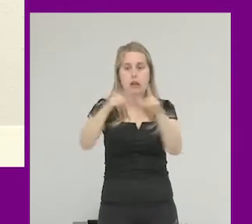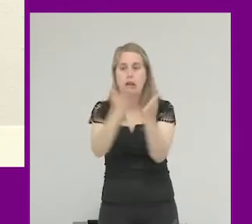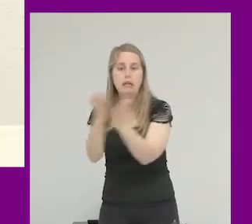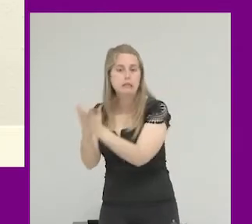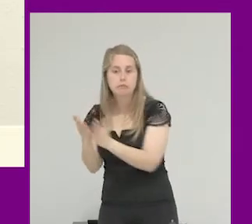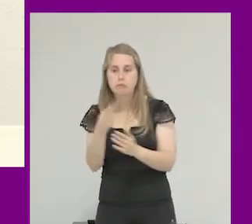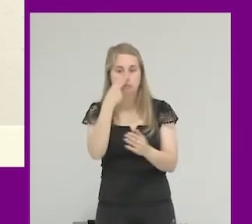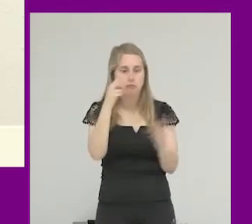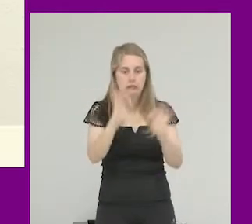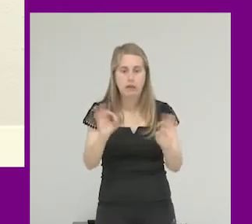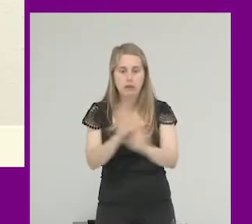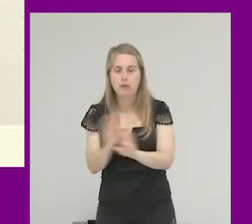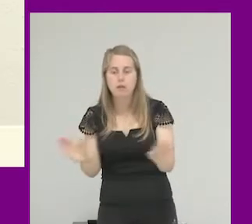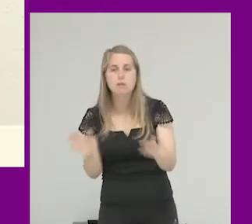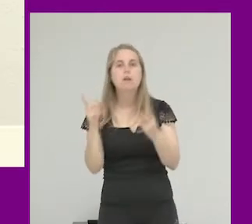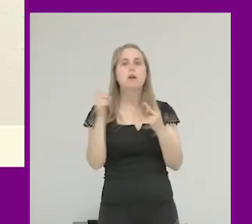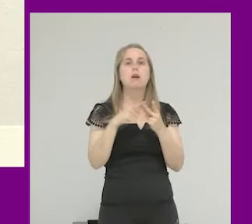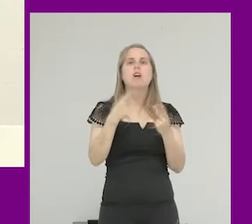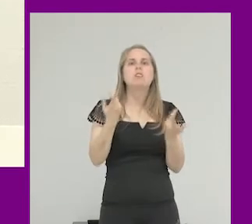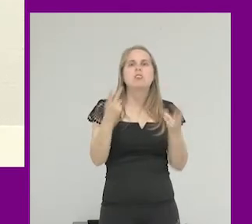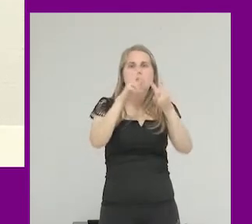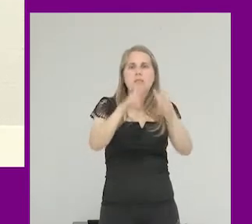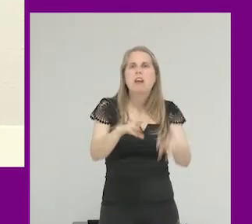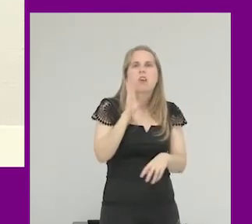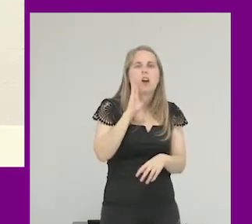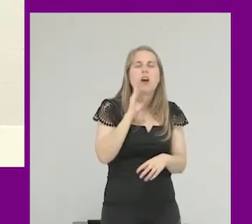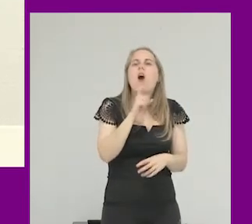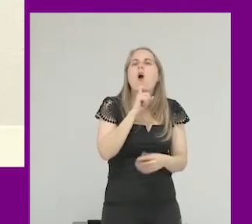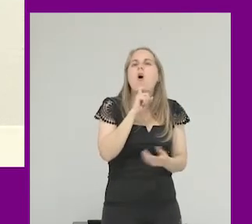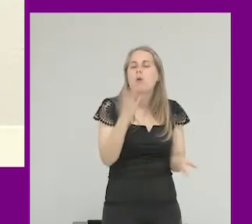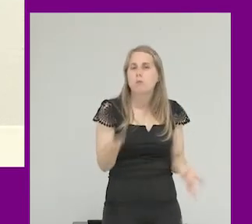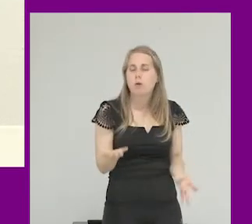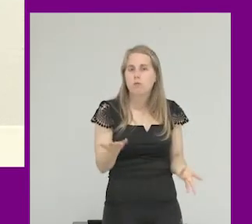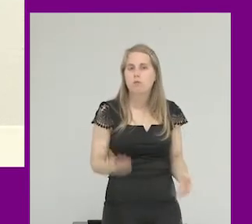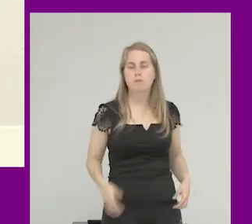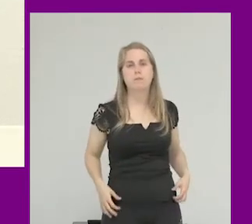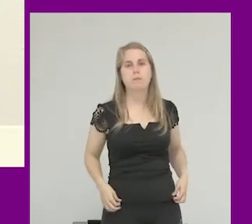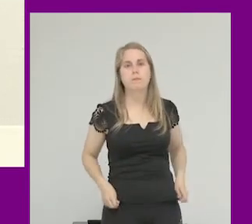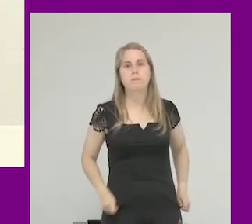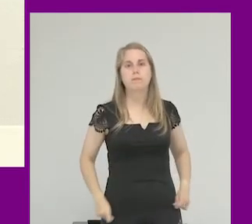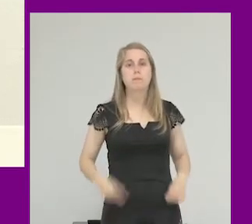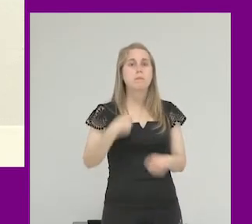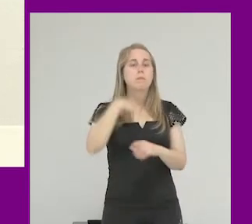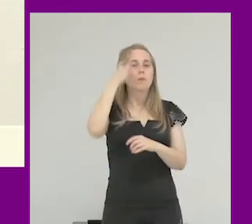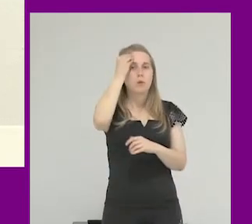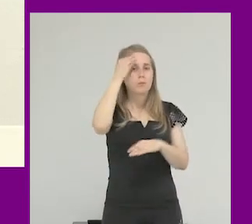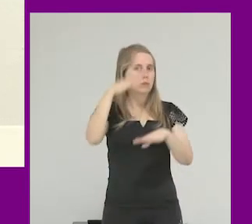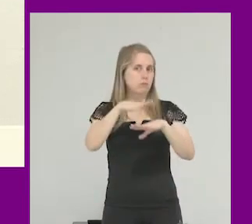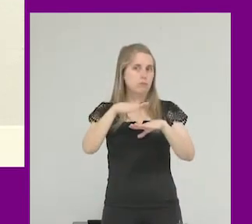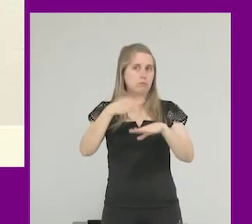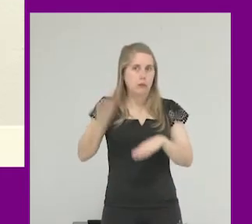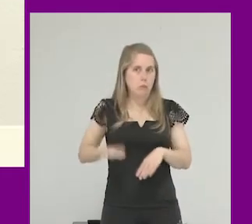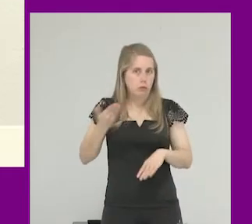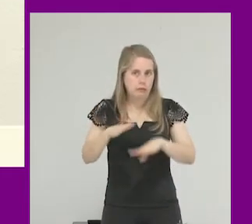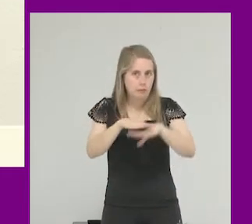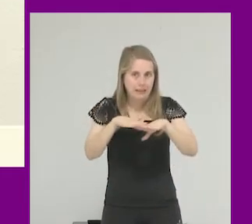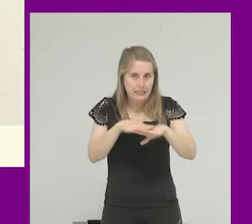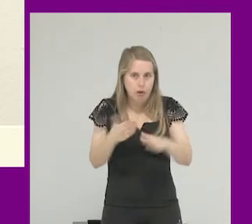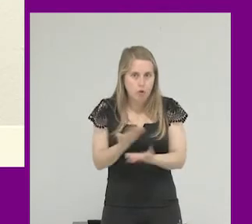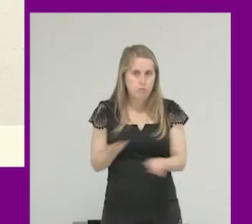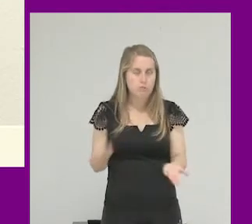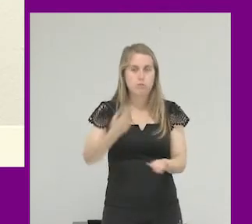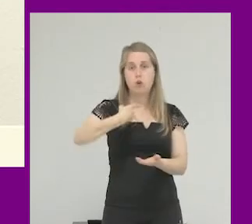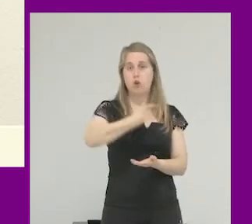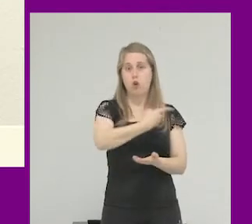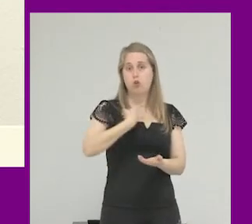¿cómo van a realizar este tipo de investigaciones? Por tanto, esta me parece una cuestión básica y